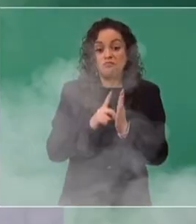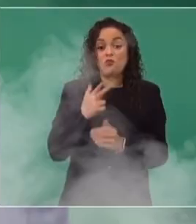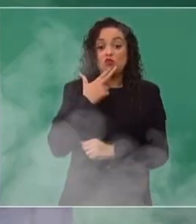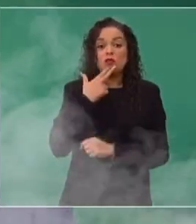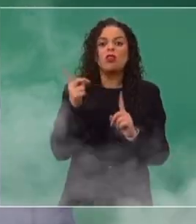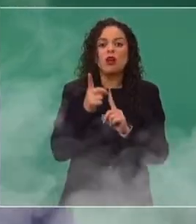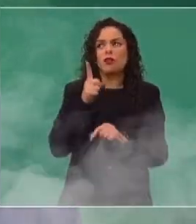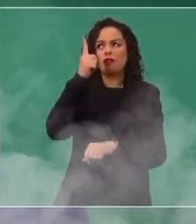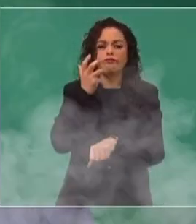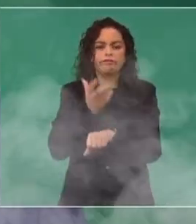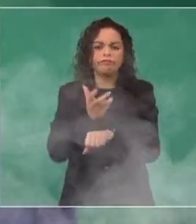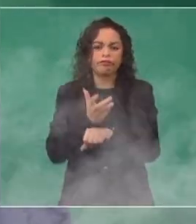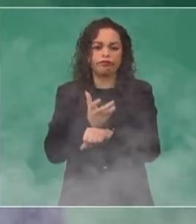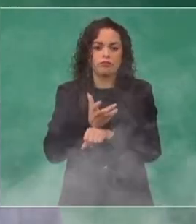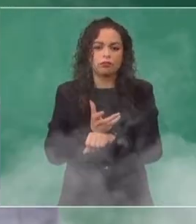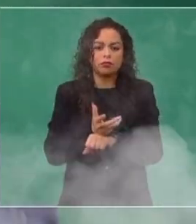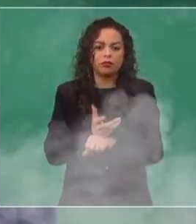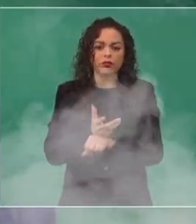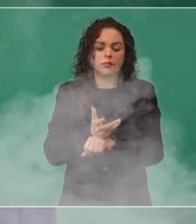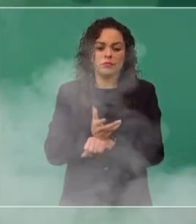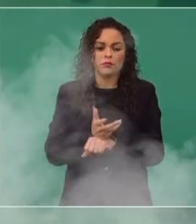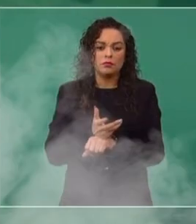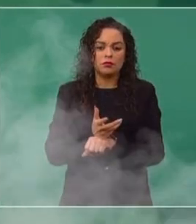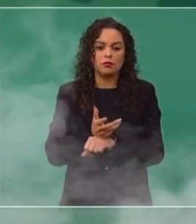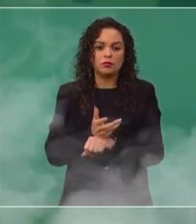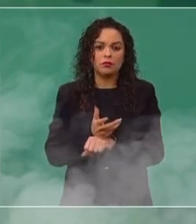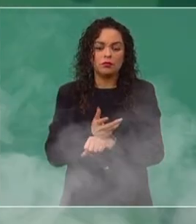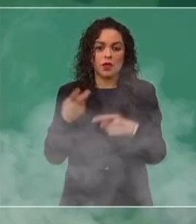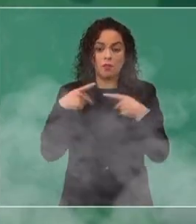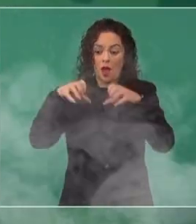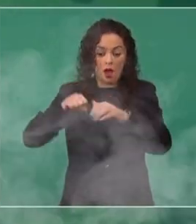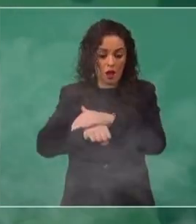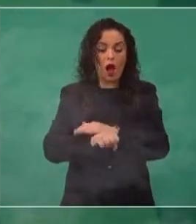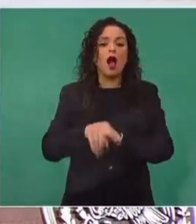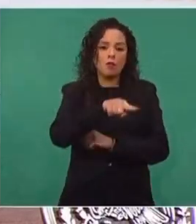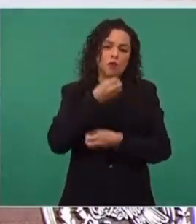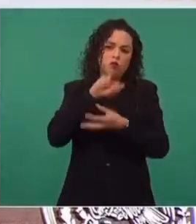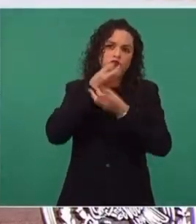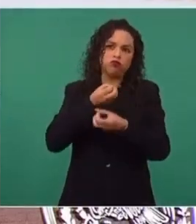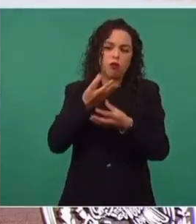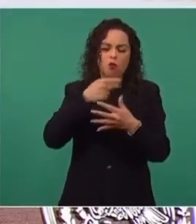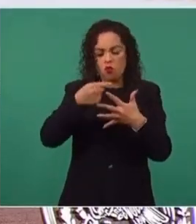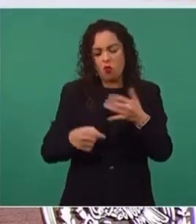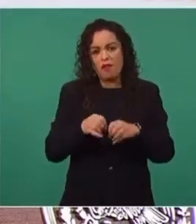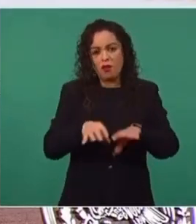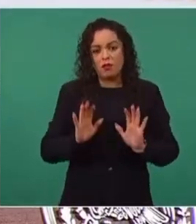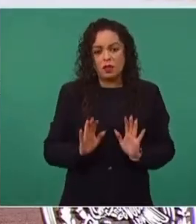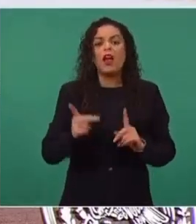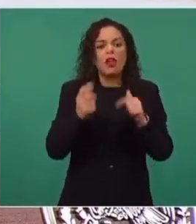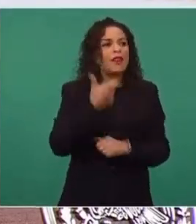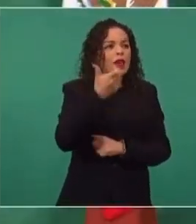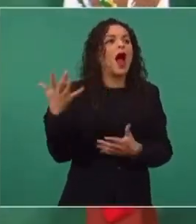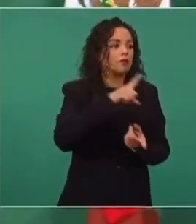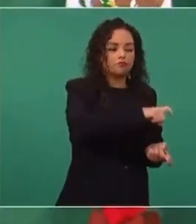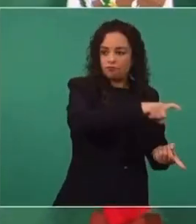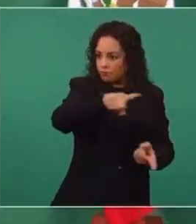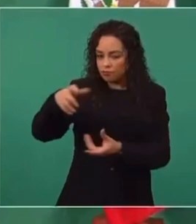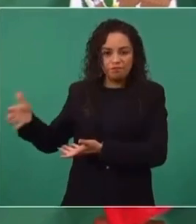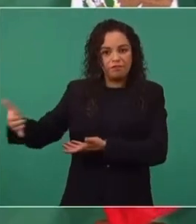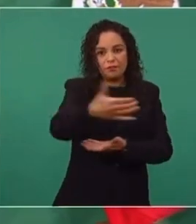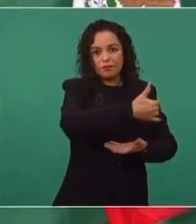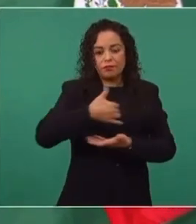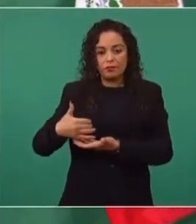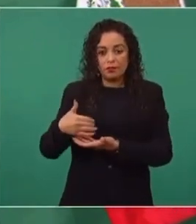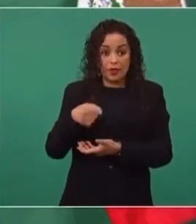Estados Unidos. Ahí hablan, dan más información y recogen dinero, que por cierto, en estos casos